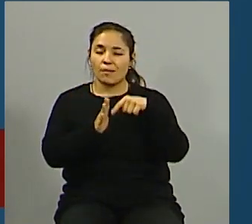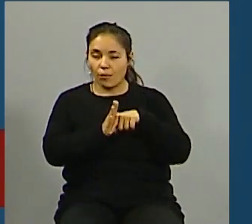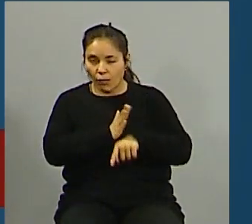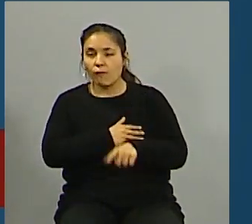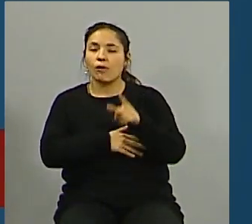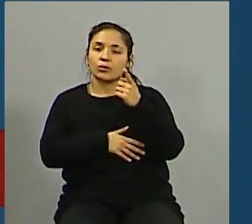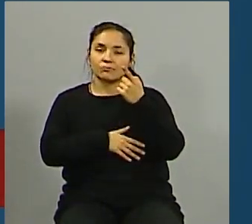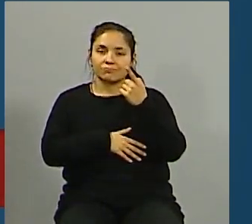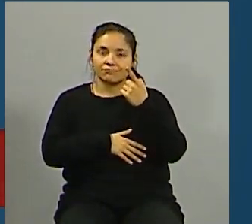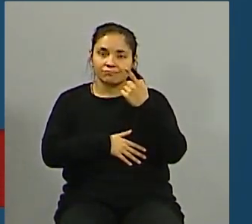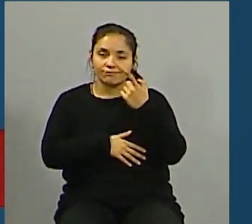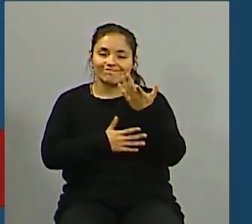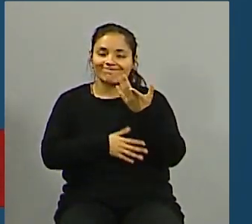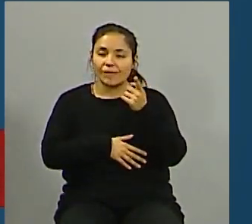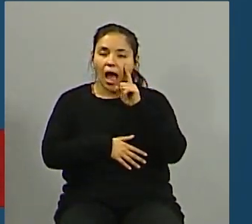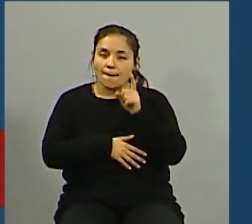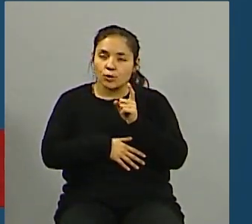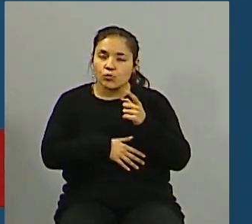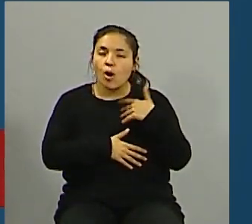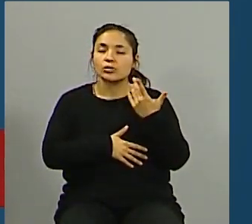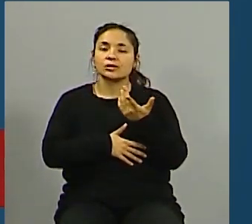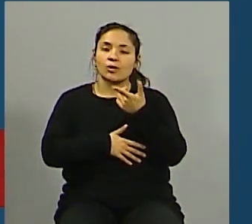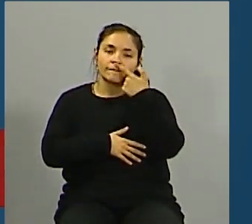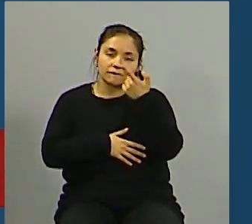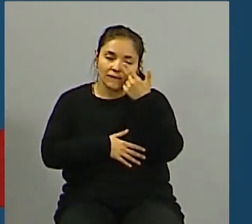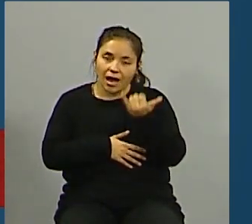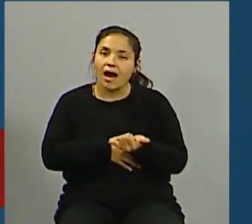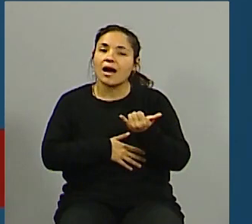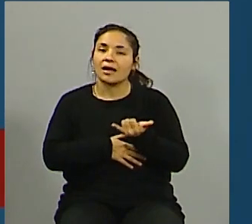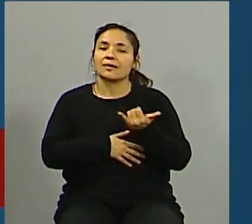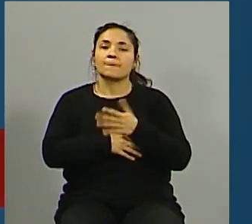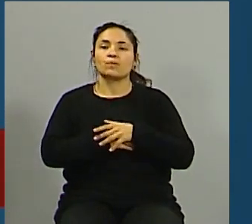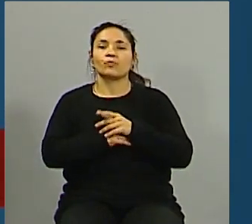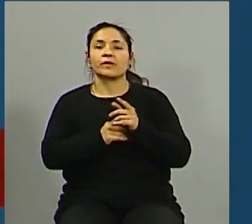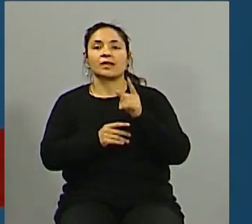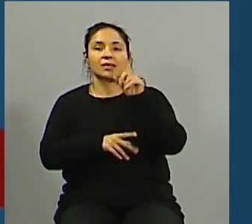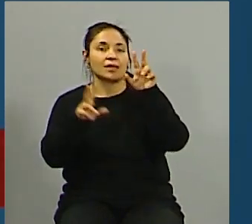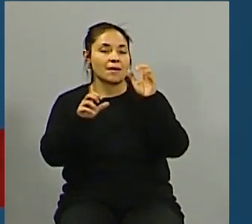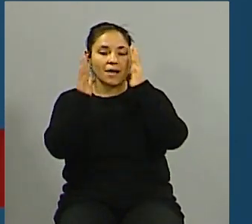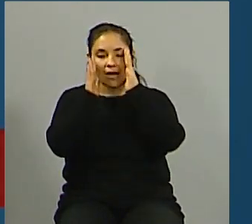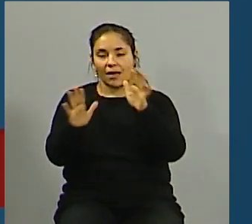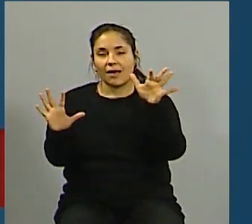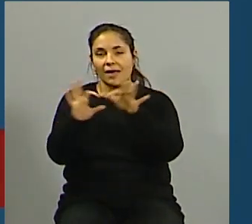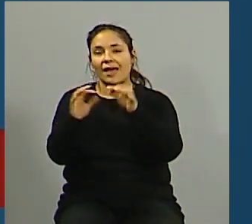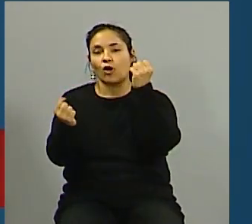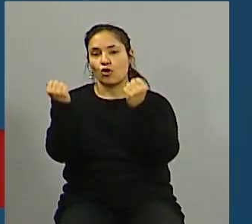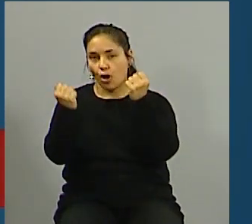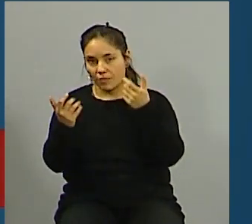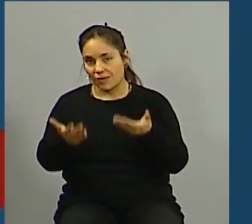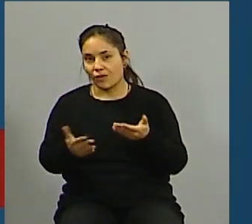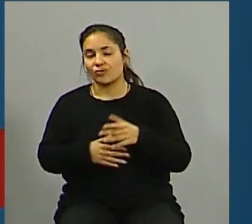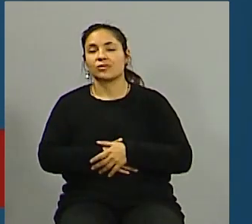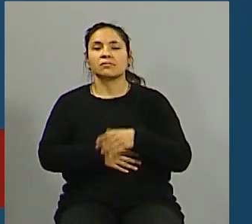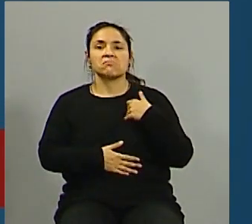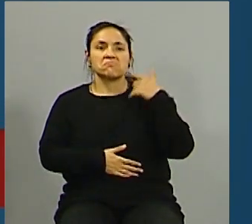ya sea de un medio e incluso intereses absolutamente económicos. A uno le cuesta creer que haya